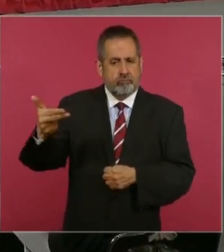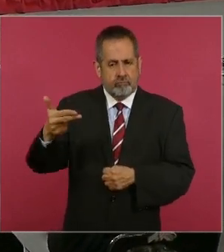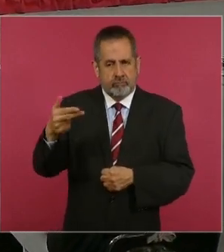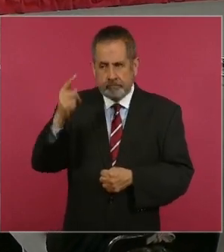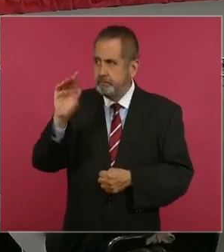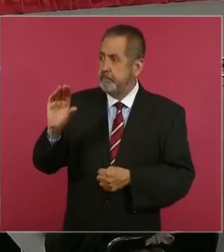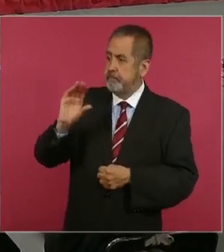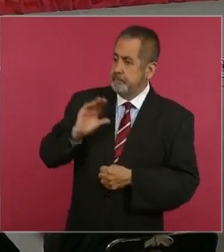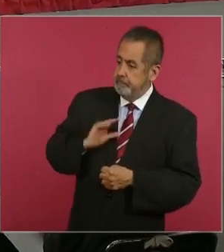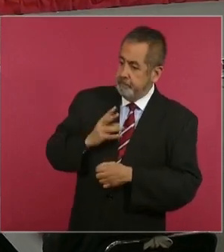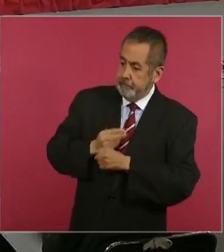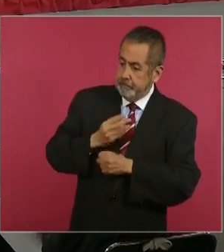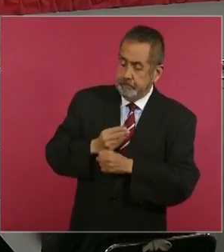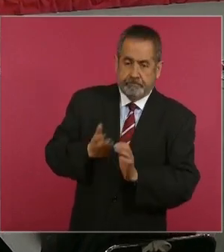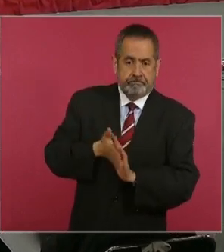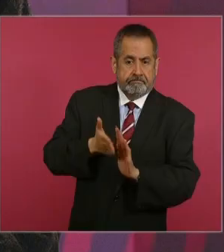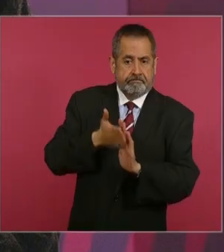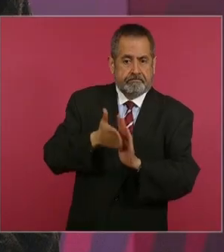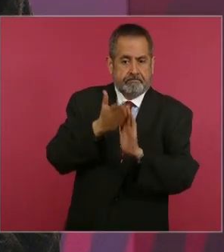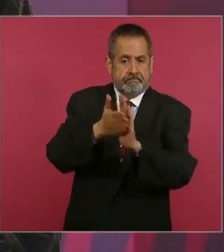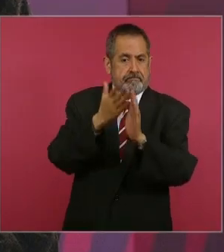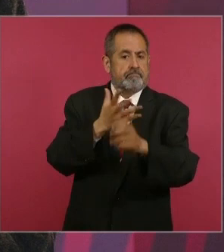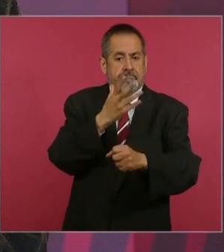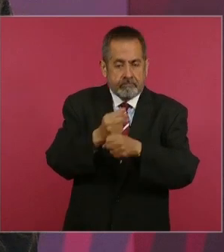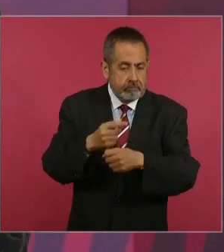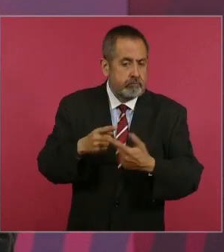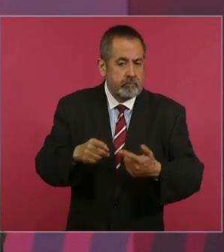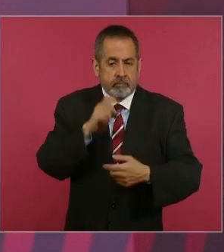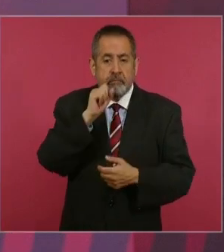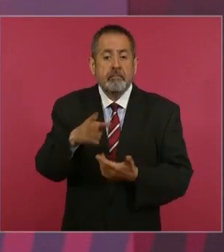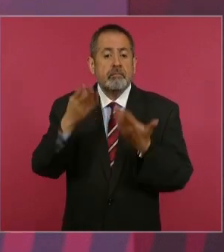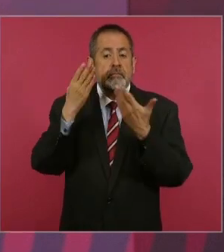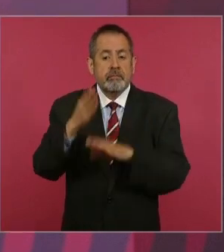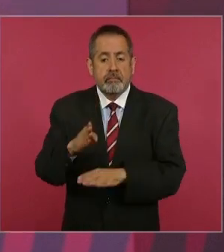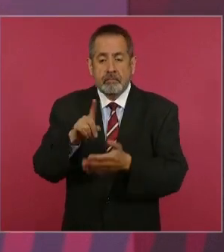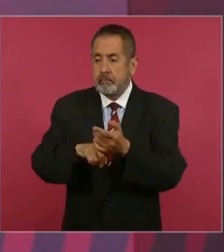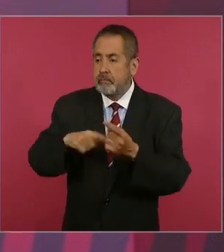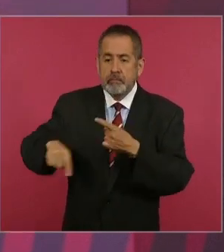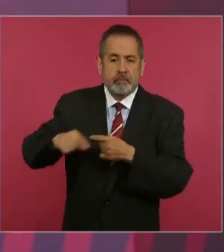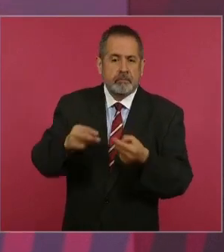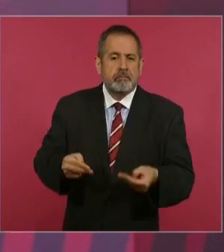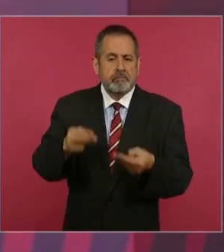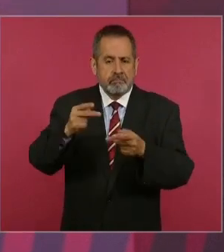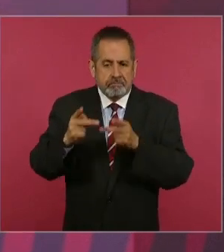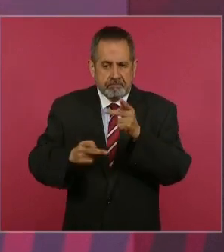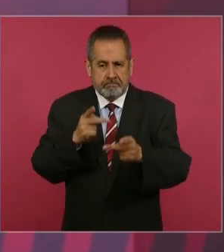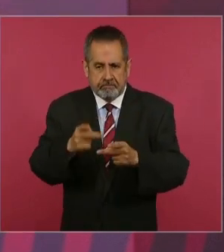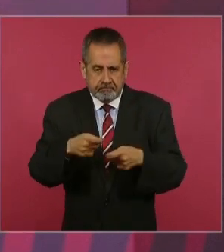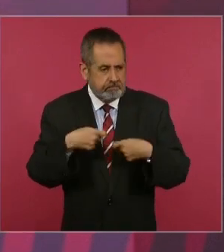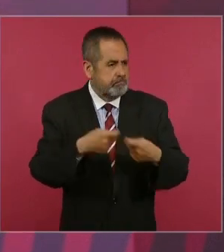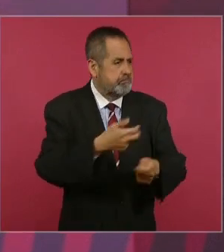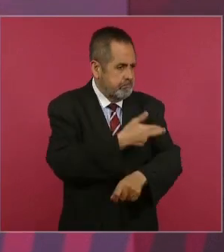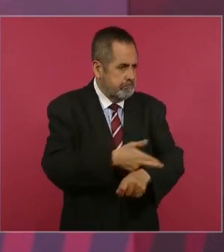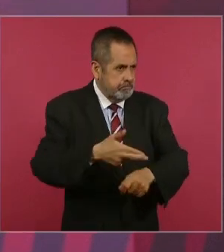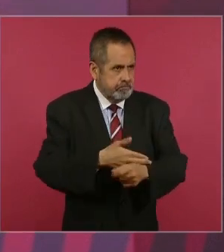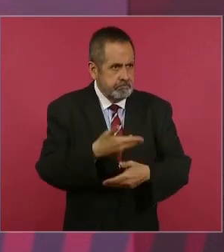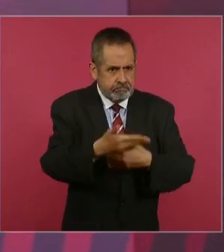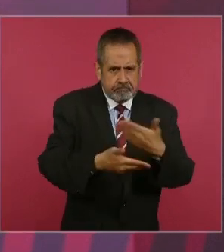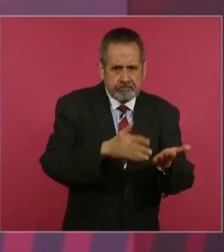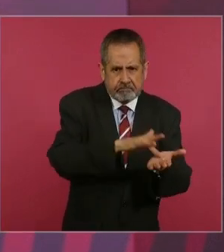hoteles eh la banca comercial está dispuesta